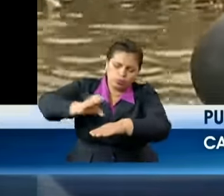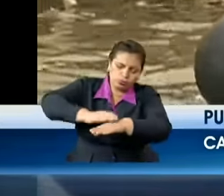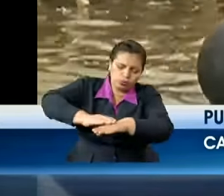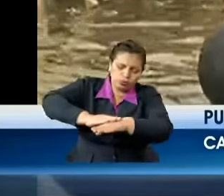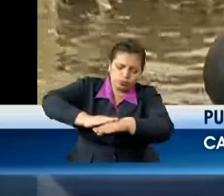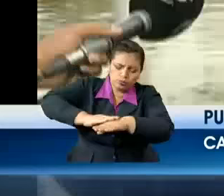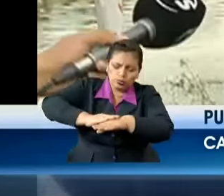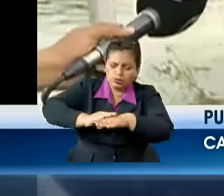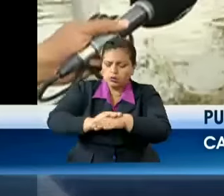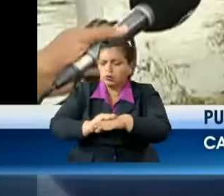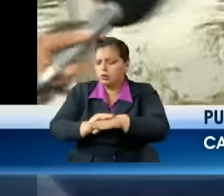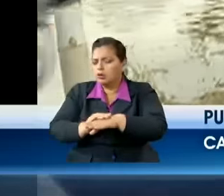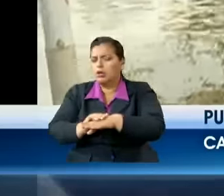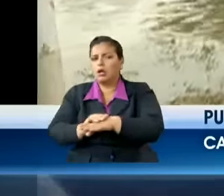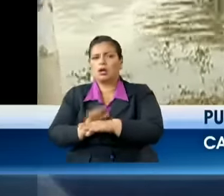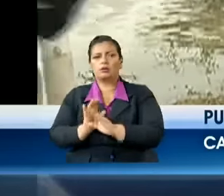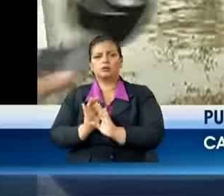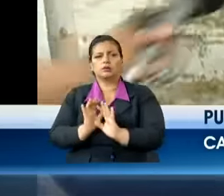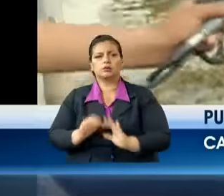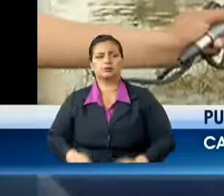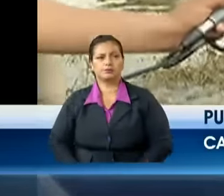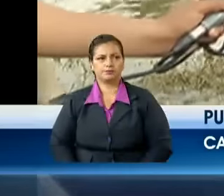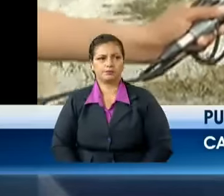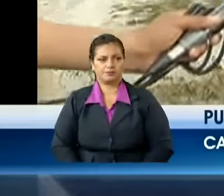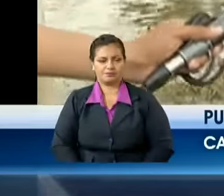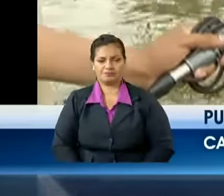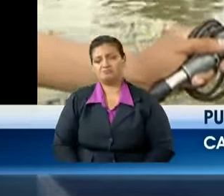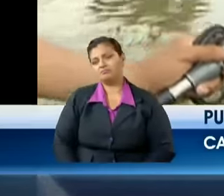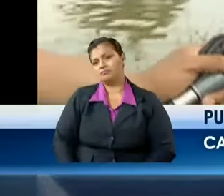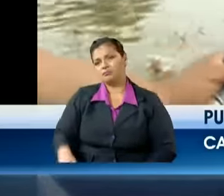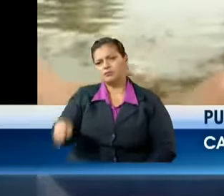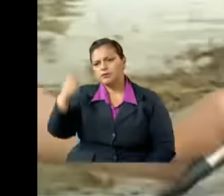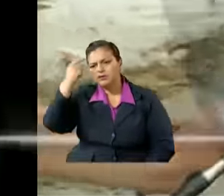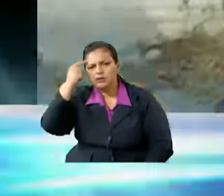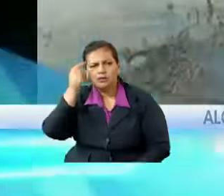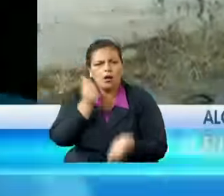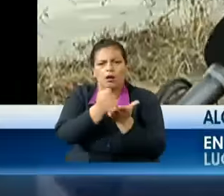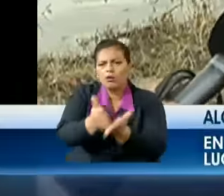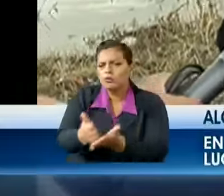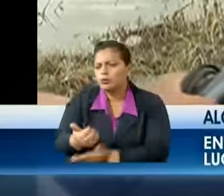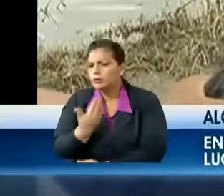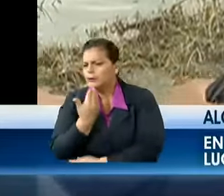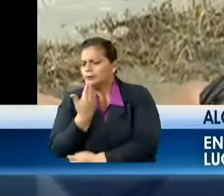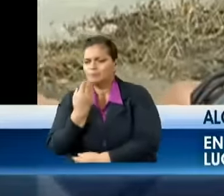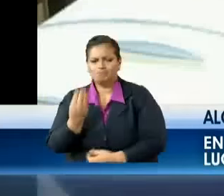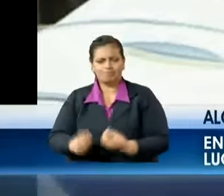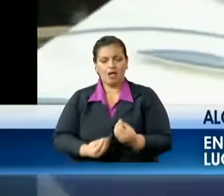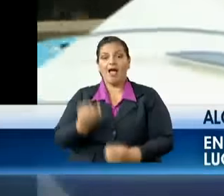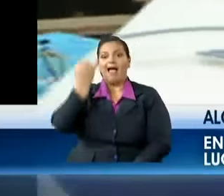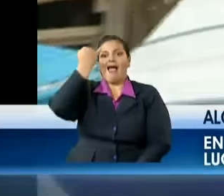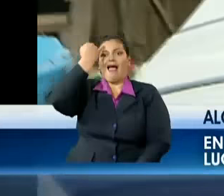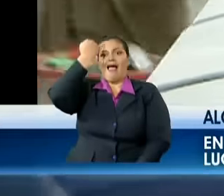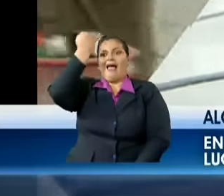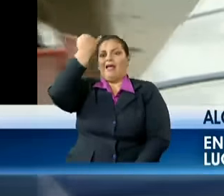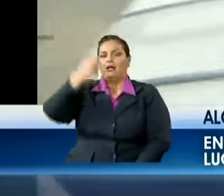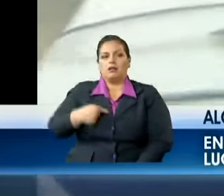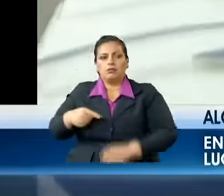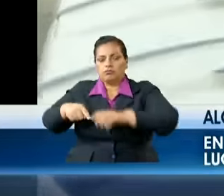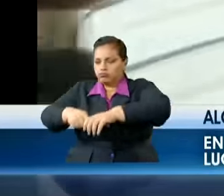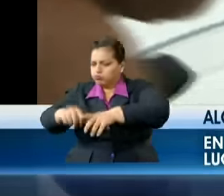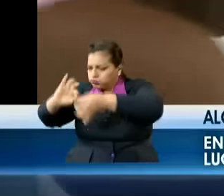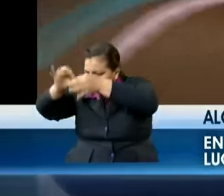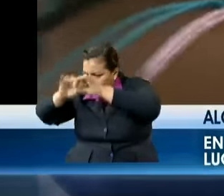de ella. ¿Ese tubo le ha servido a toda la comunidad? A todas las comunidades, yo les he apoyado sacándole las cosas. Esto no nos dieron, nosotros